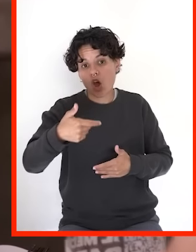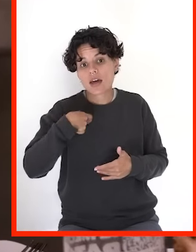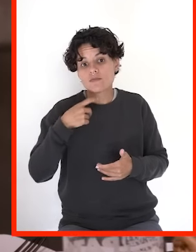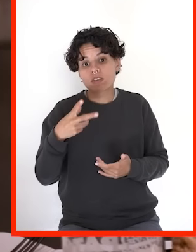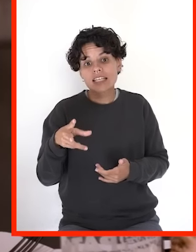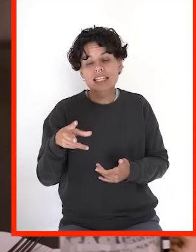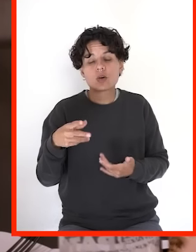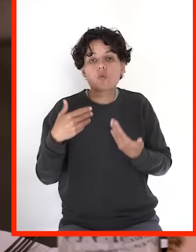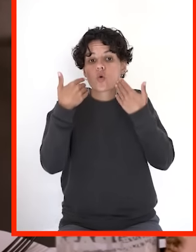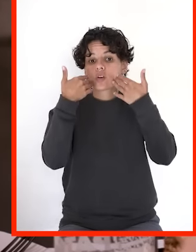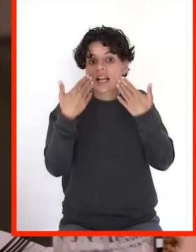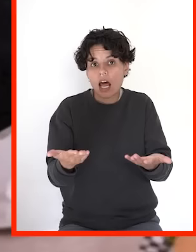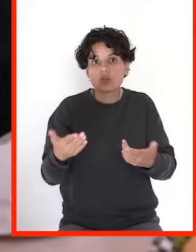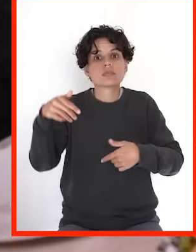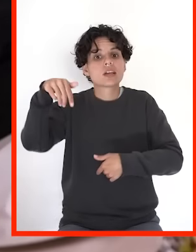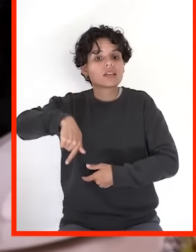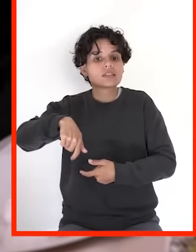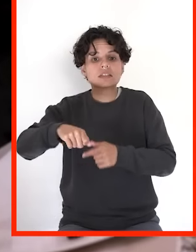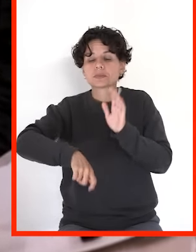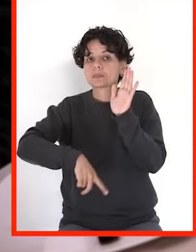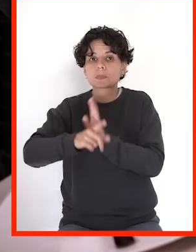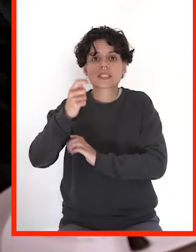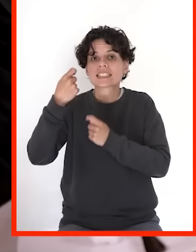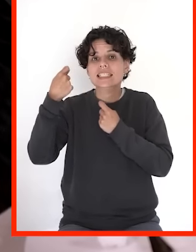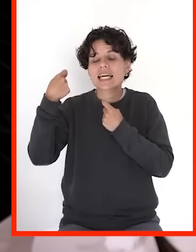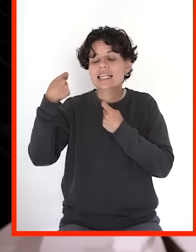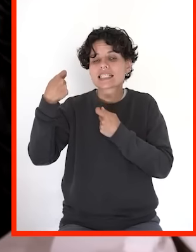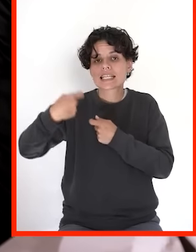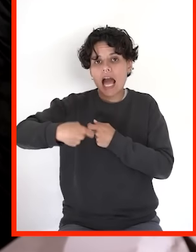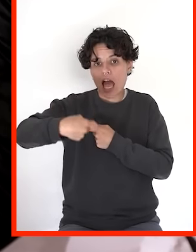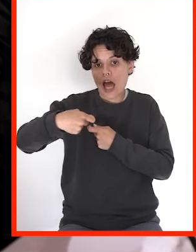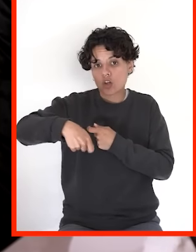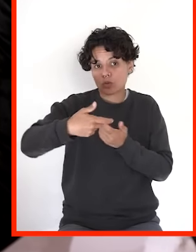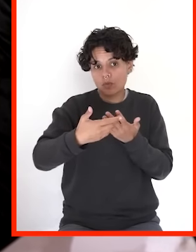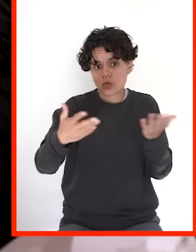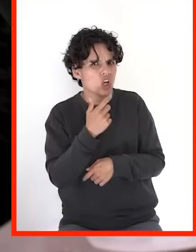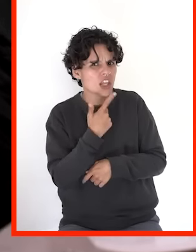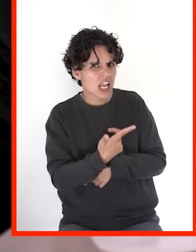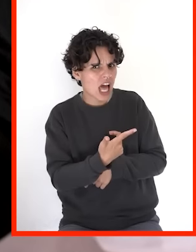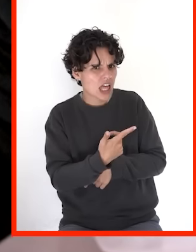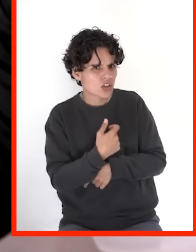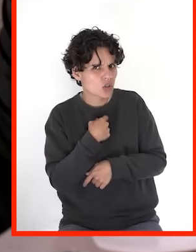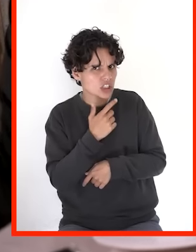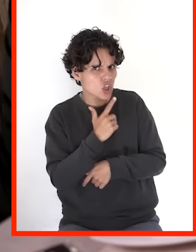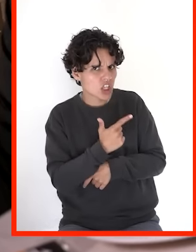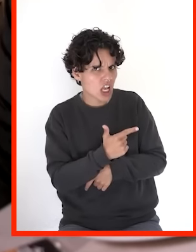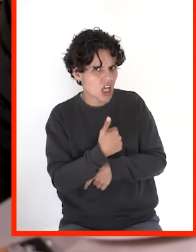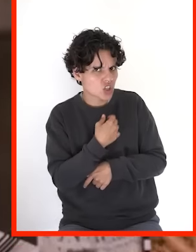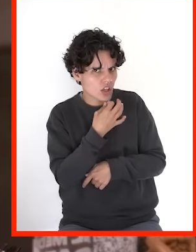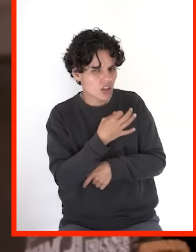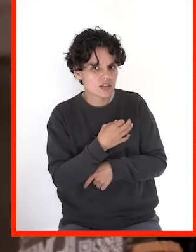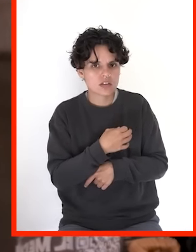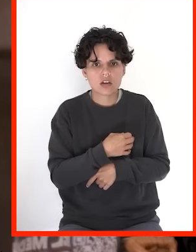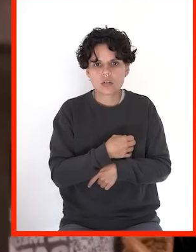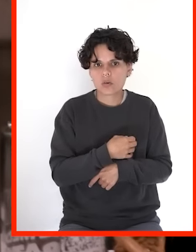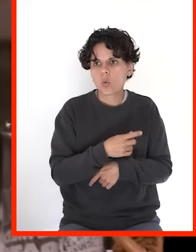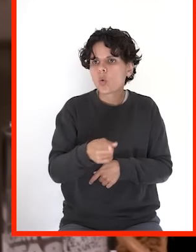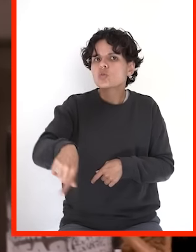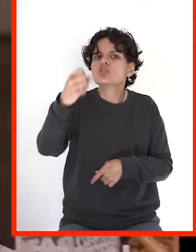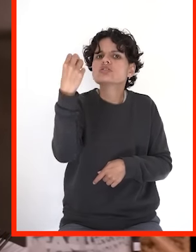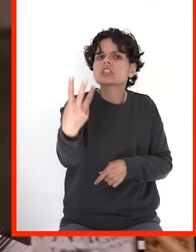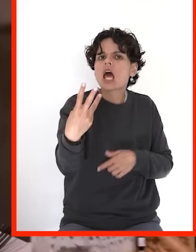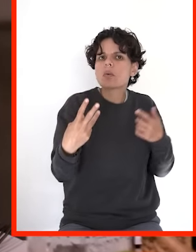es el capítulo más caro que nos ha salido, ¿eh? El de ustedes. ¿En serio? Fui muy ordinario lo que dije. Que somos tres, pues aquí nunca habían venido tres, ¿no? Son tres, pues,